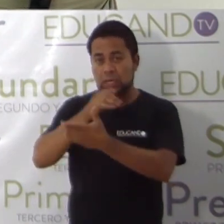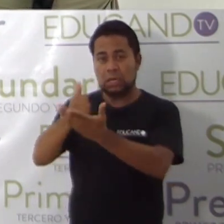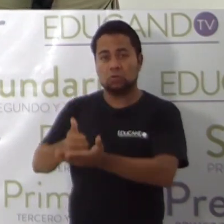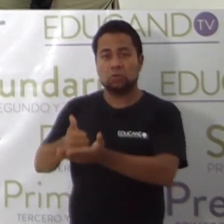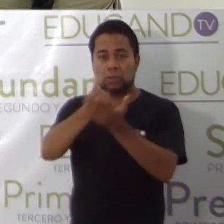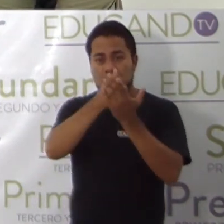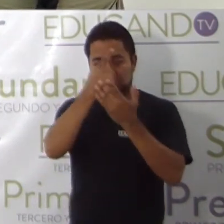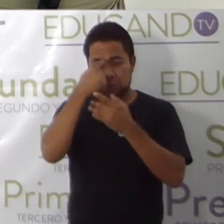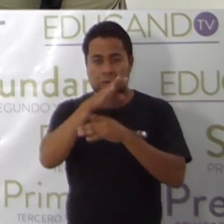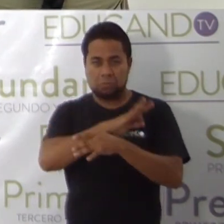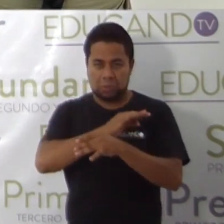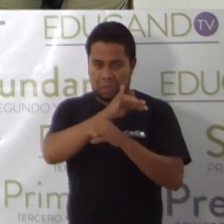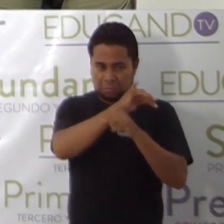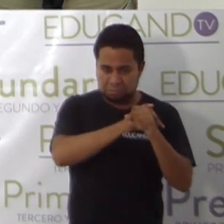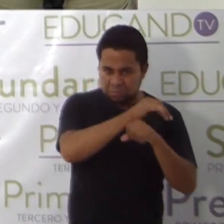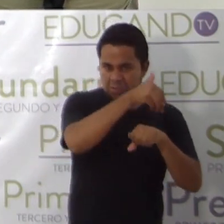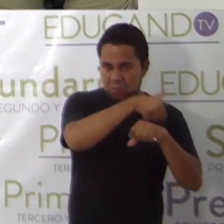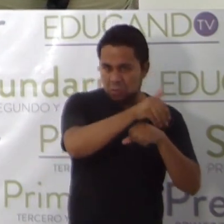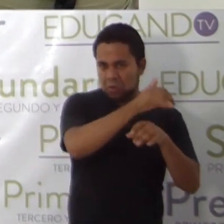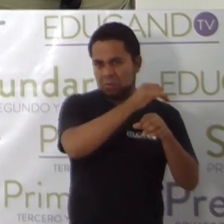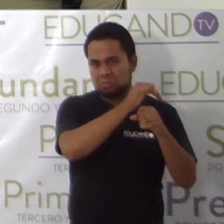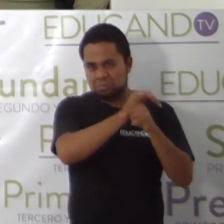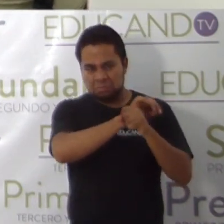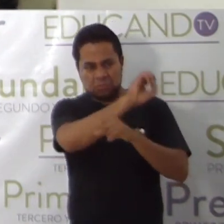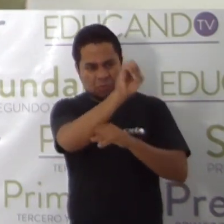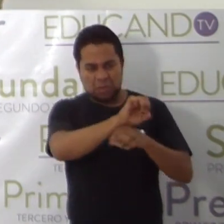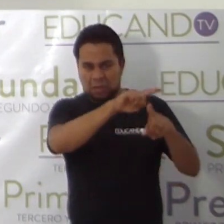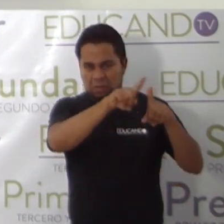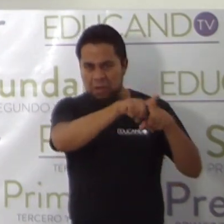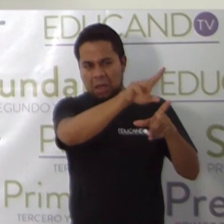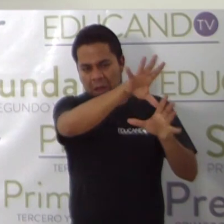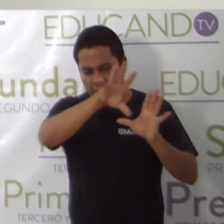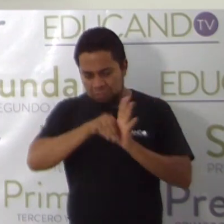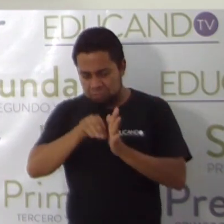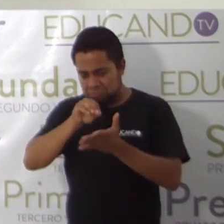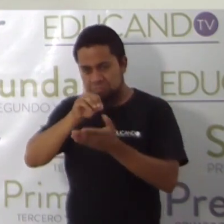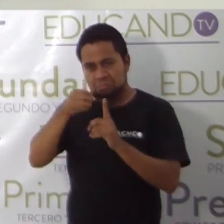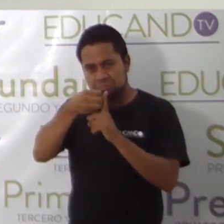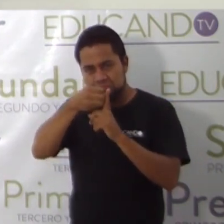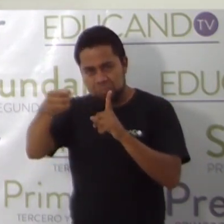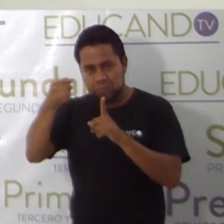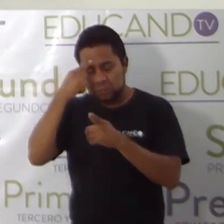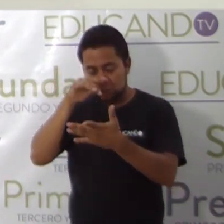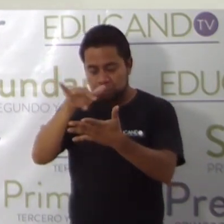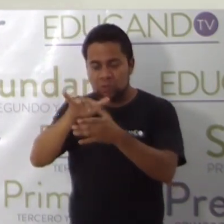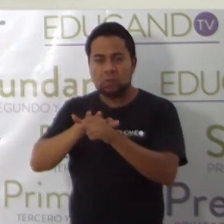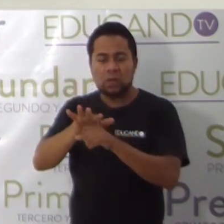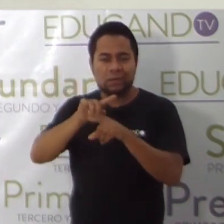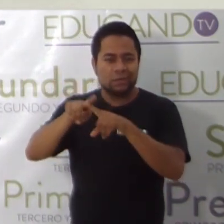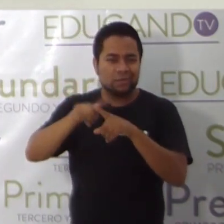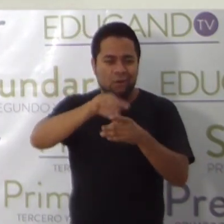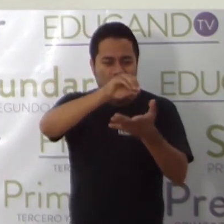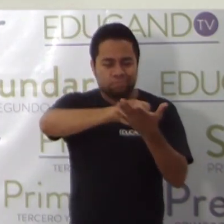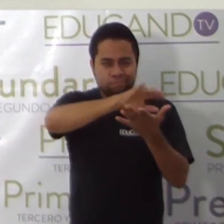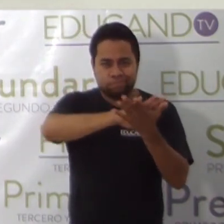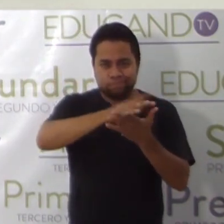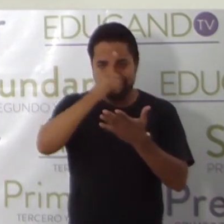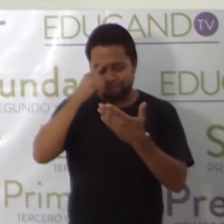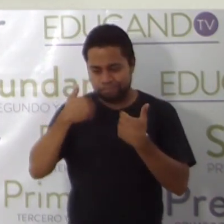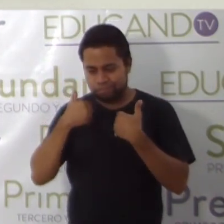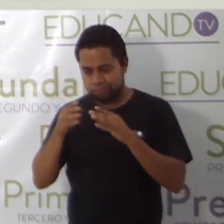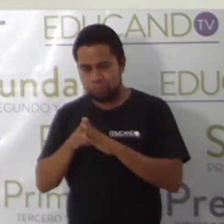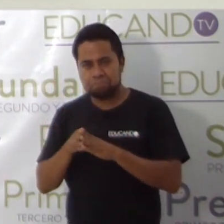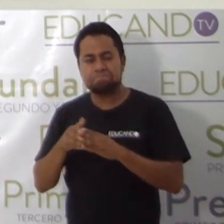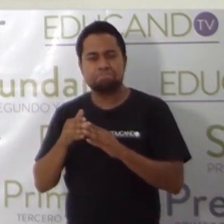para ordenar, para comparar y para leer todos estos datos, para entenderlos de mejor